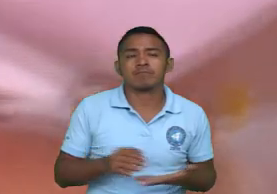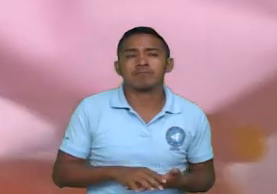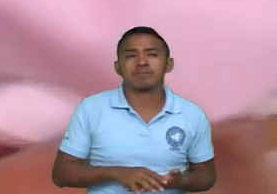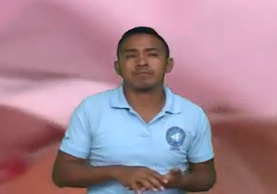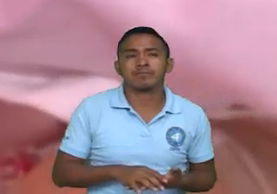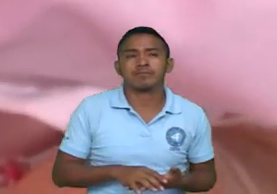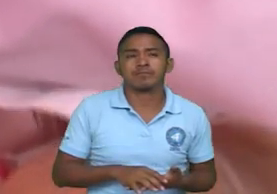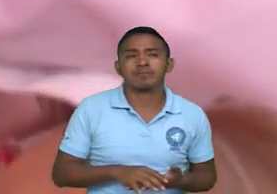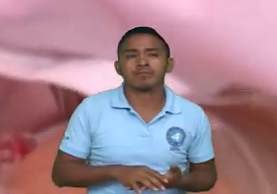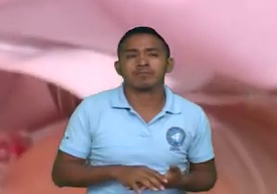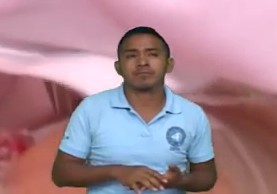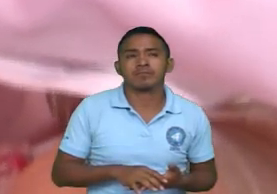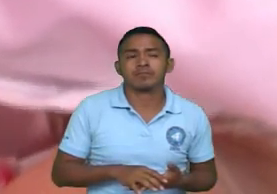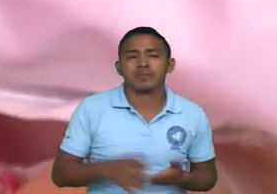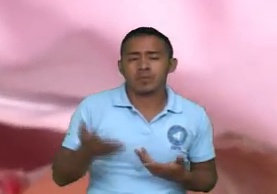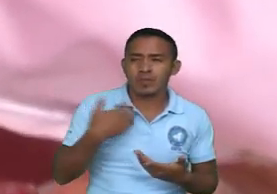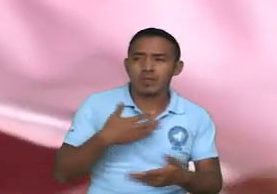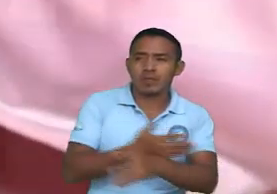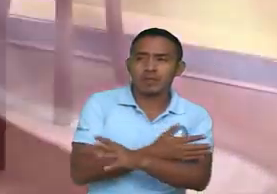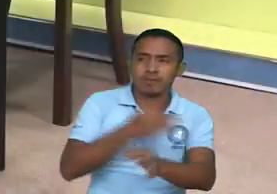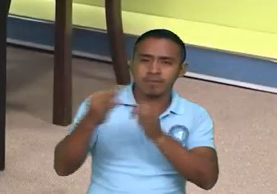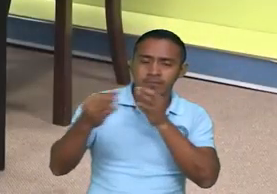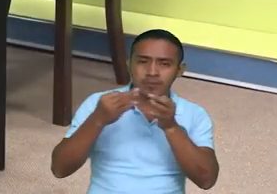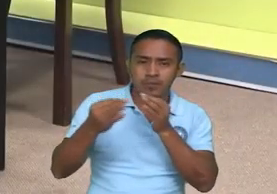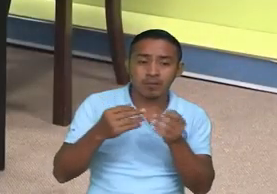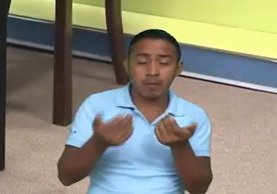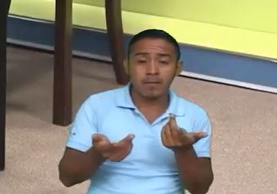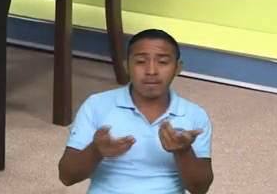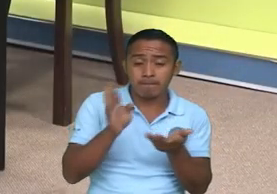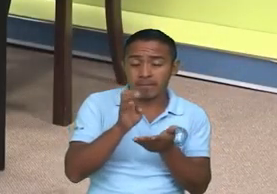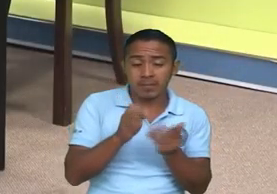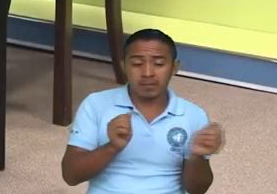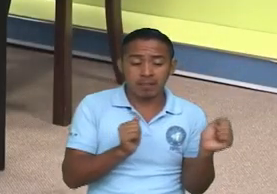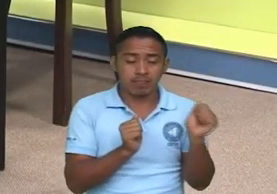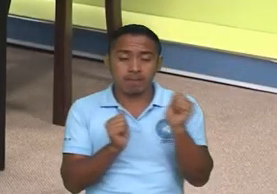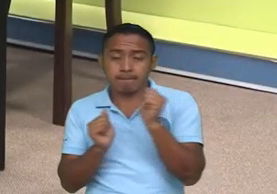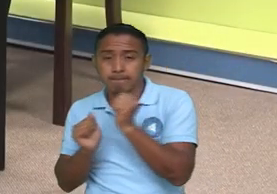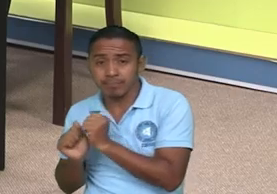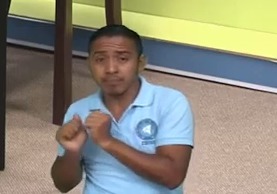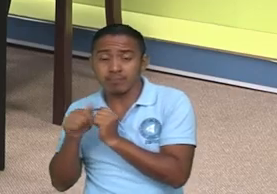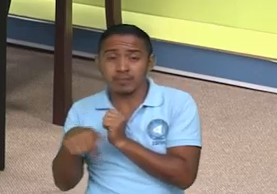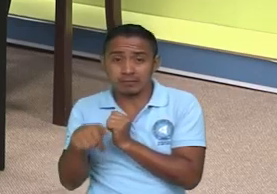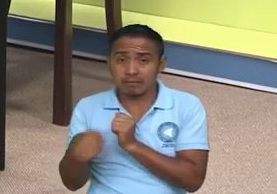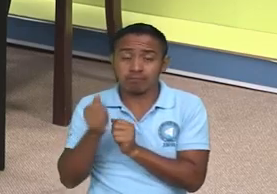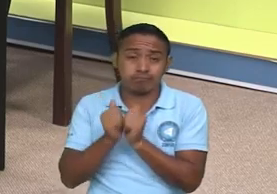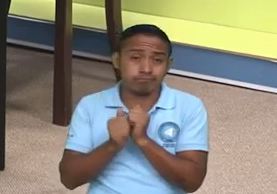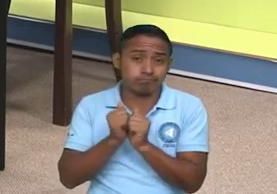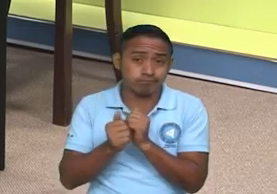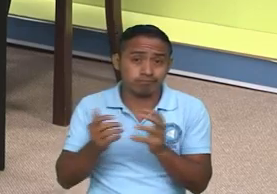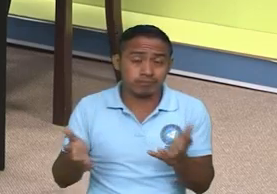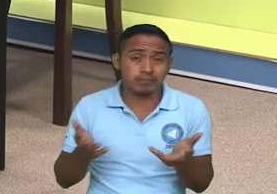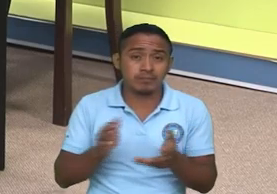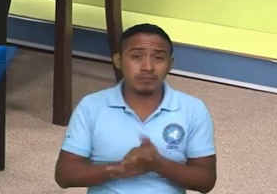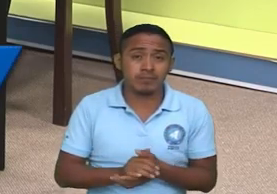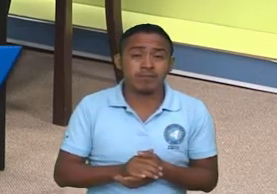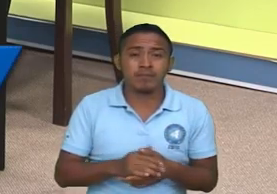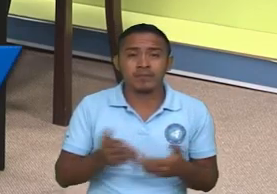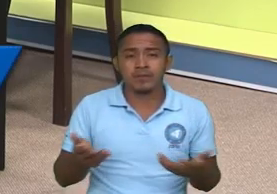sus cunitas, en su camita, no se recomienda que tengamos objetos pequeños. Ah, ya entiendo.